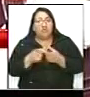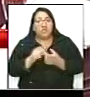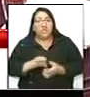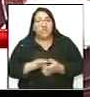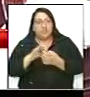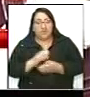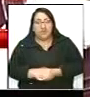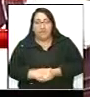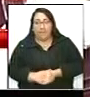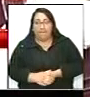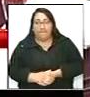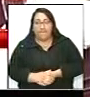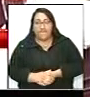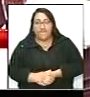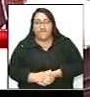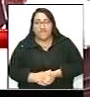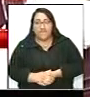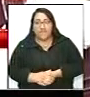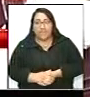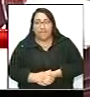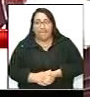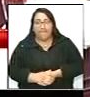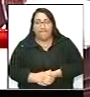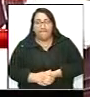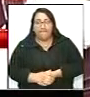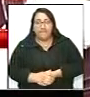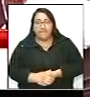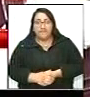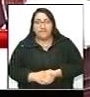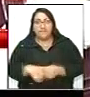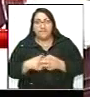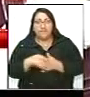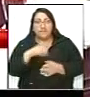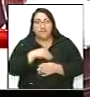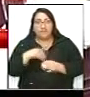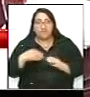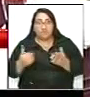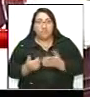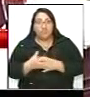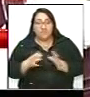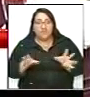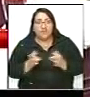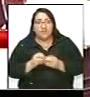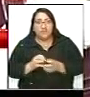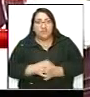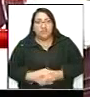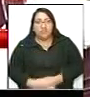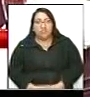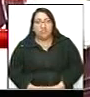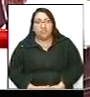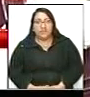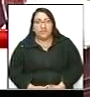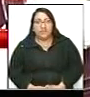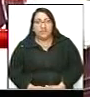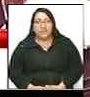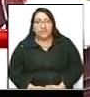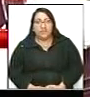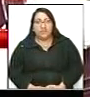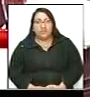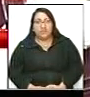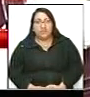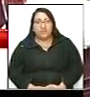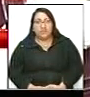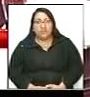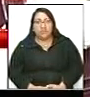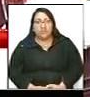Especial, que es obviamente la que va a seleccionar a los integrantes de esta nueva junta que se ha aprobado en la reforma constitucional, y este